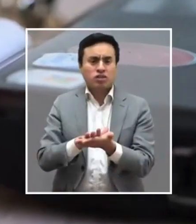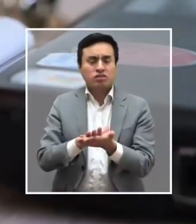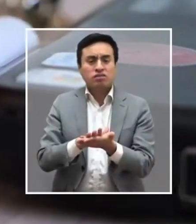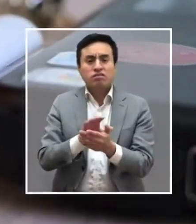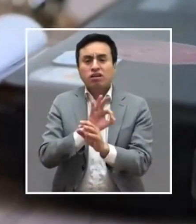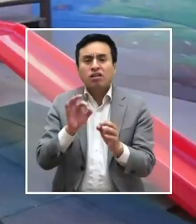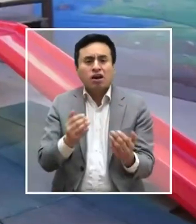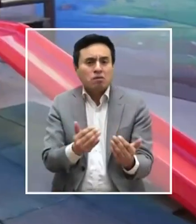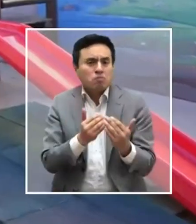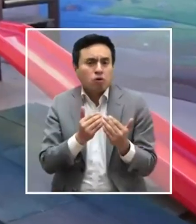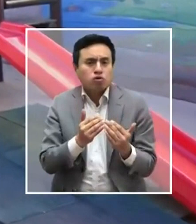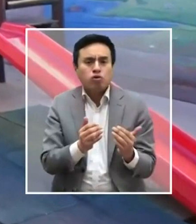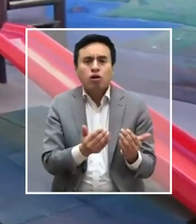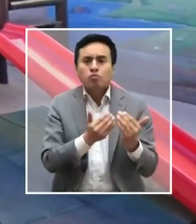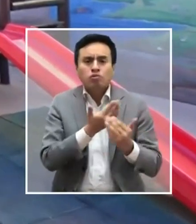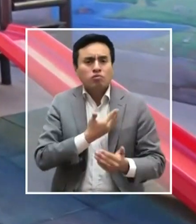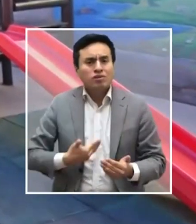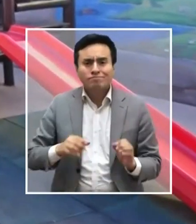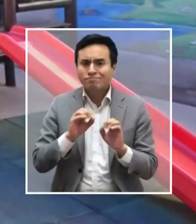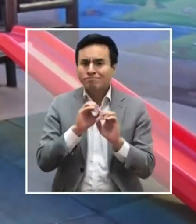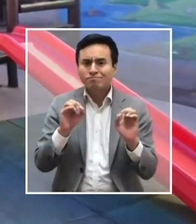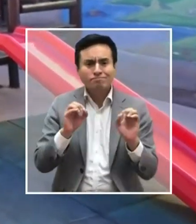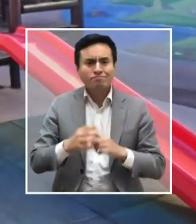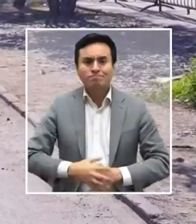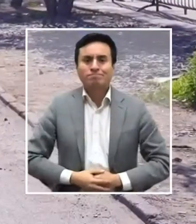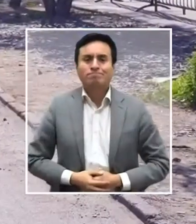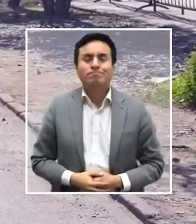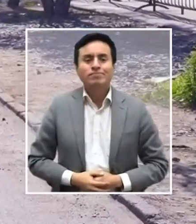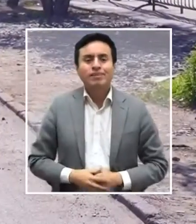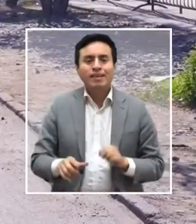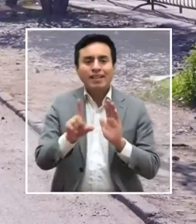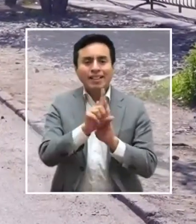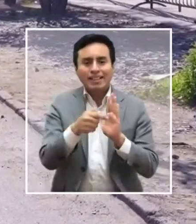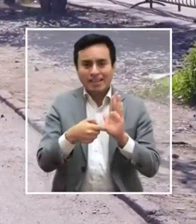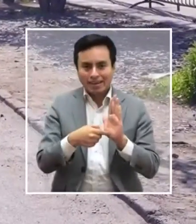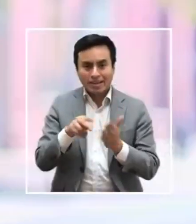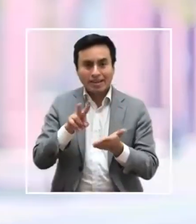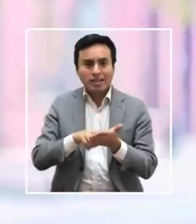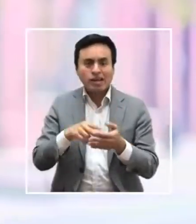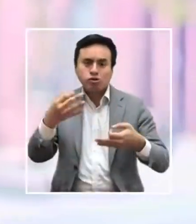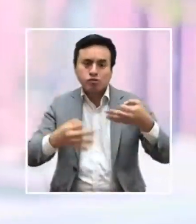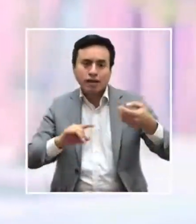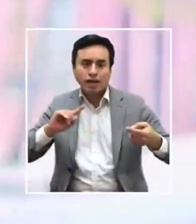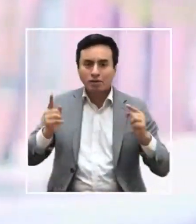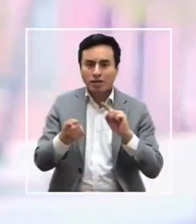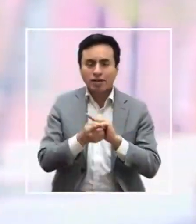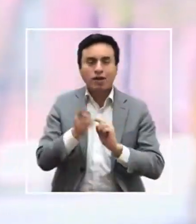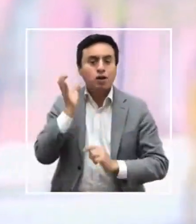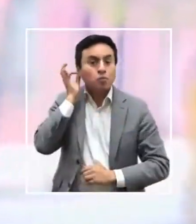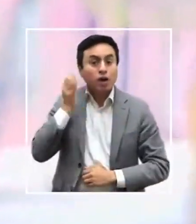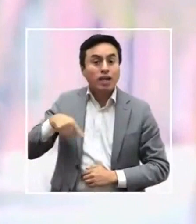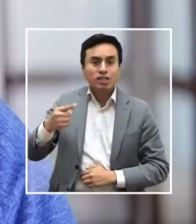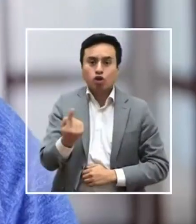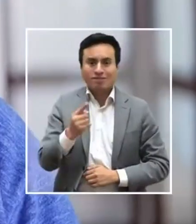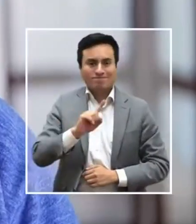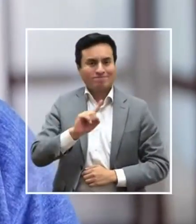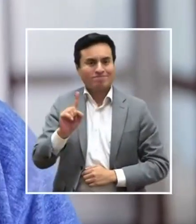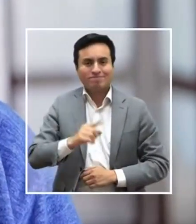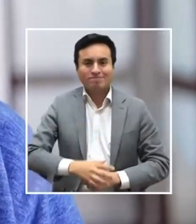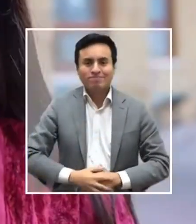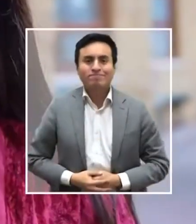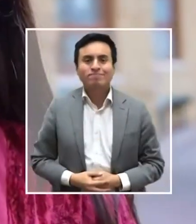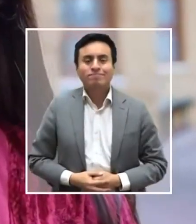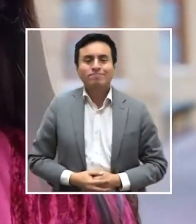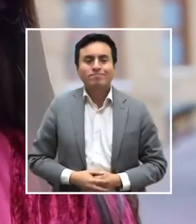se coloquen en contacto con los diversos centros de ayuda a la mujer, con el Poder Judicial o con el Tribunal de Familia respectivamente, en donde pueden